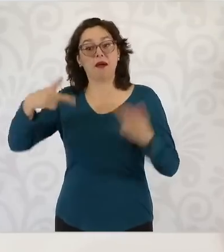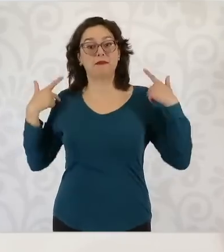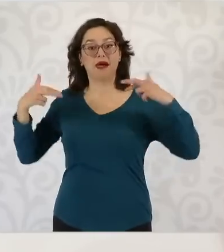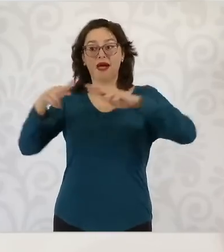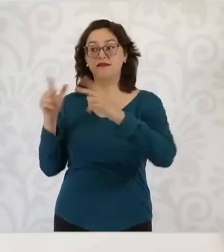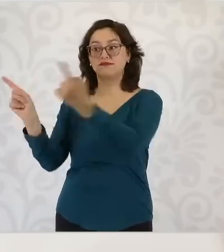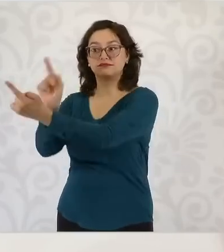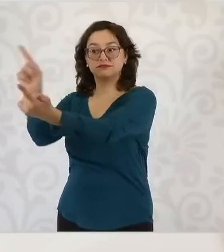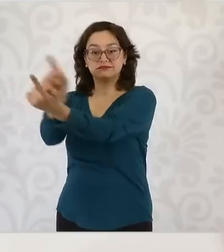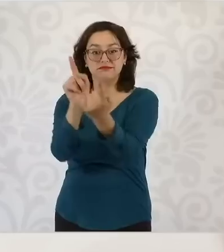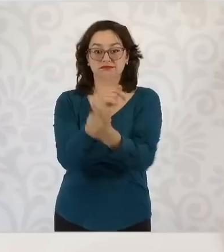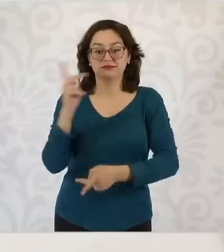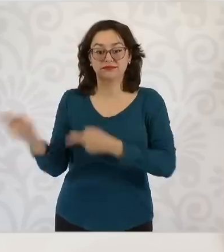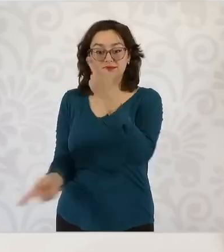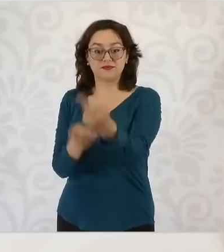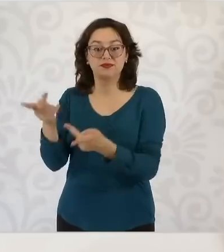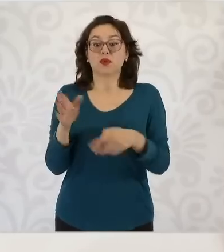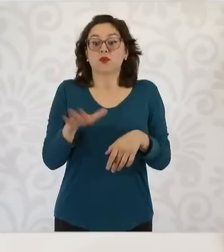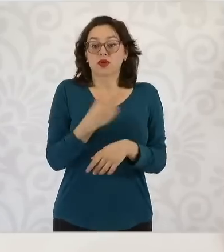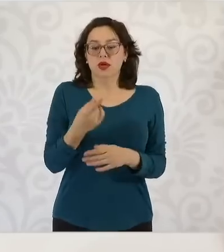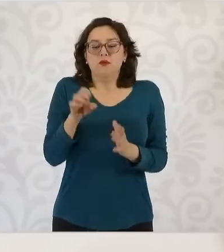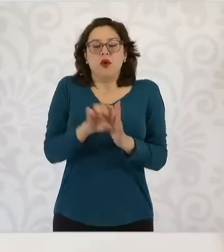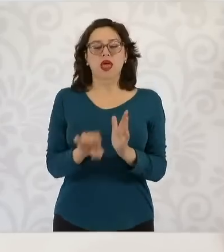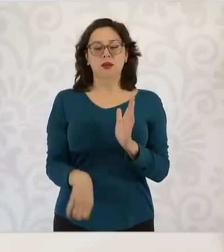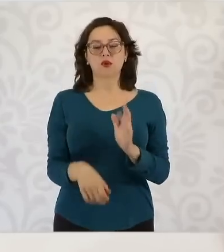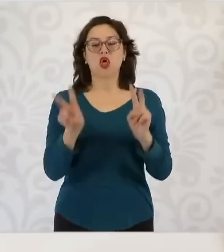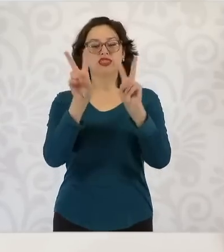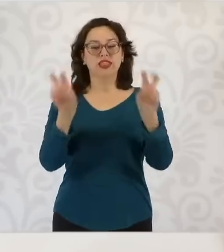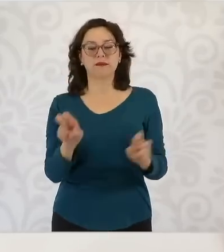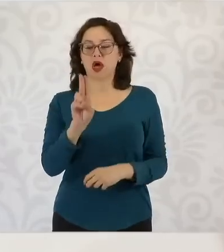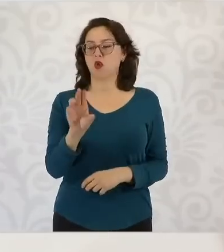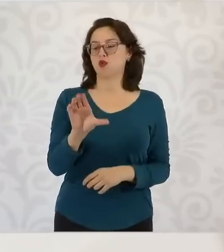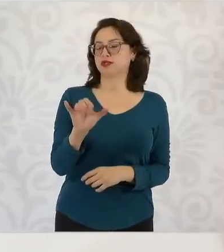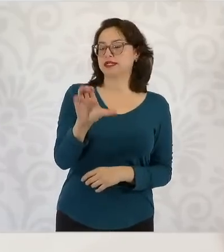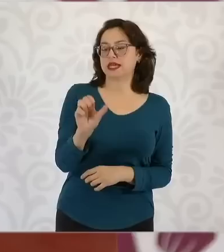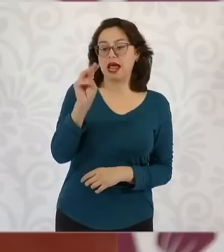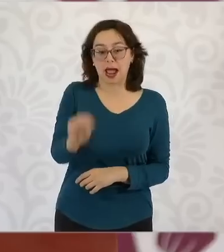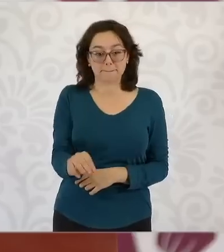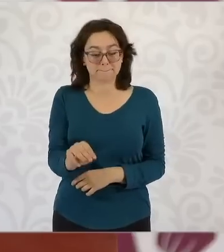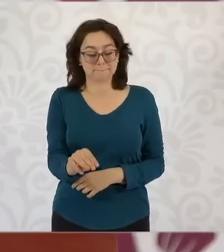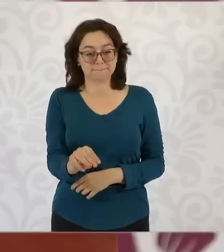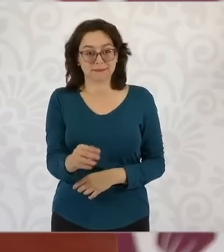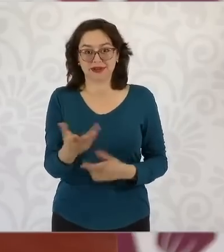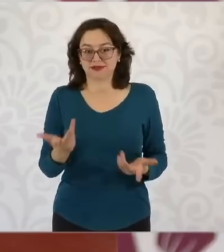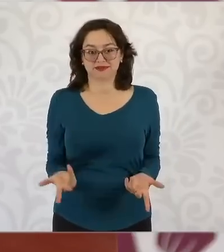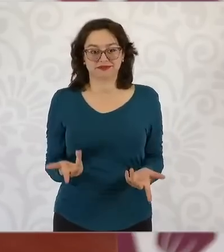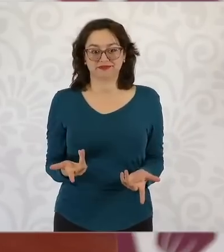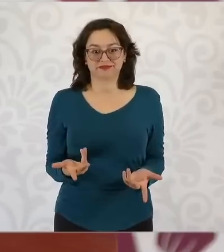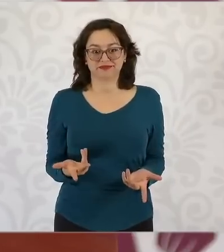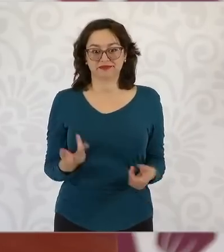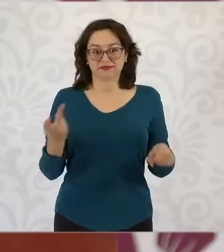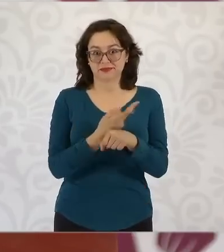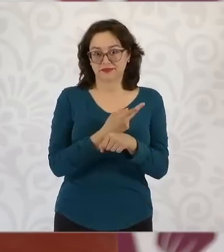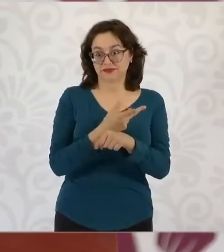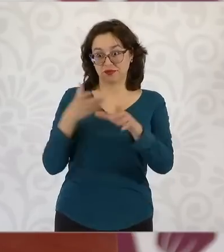de promoción y movilidad de los maestros y las maestras, lo que nosotros estamos planteando es que no acordemos con